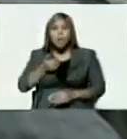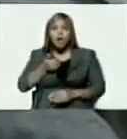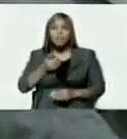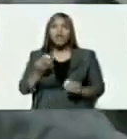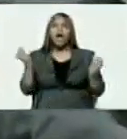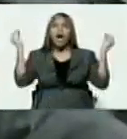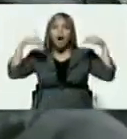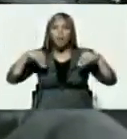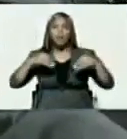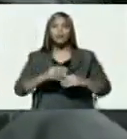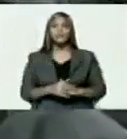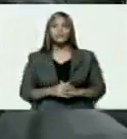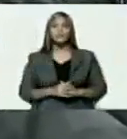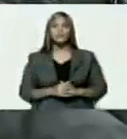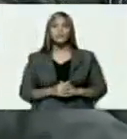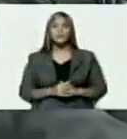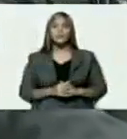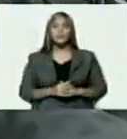encontrar.